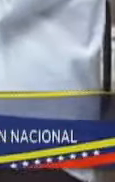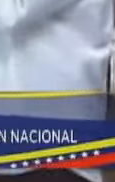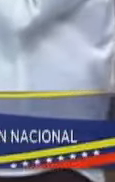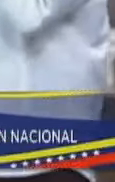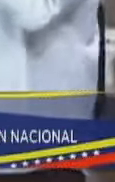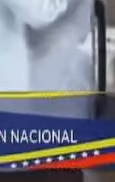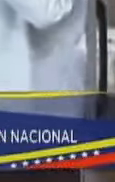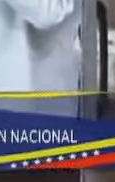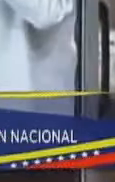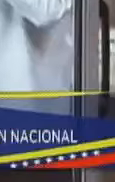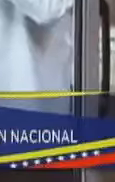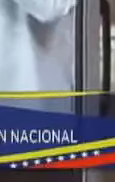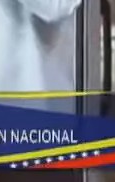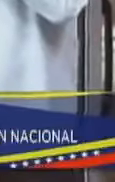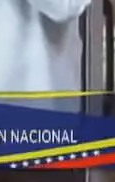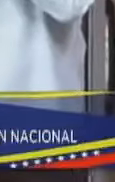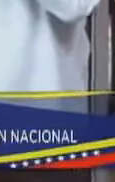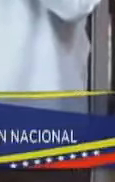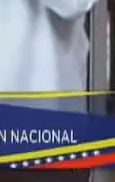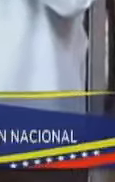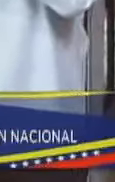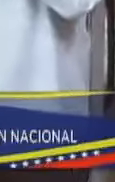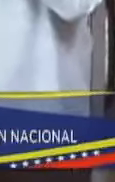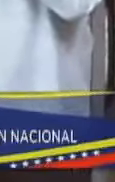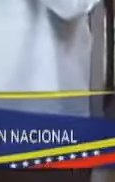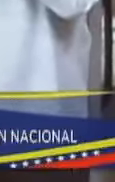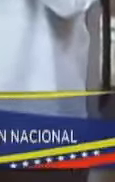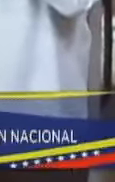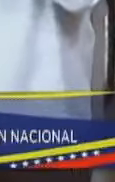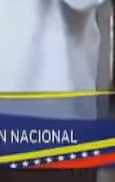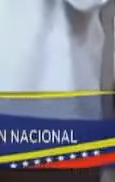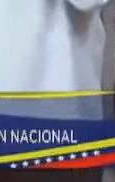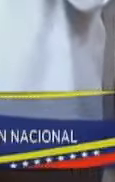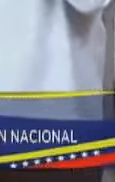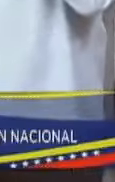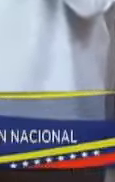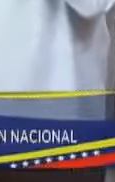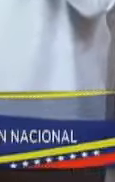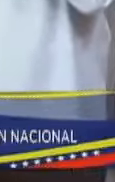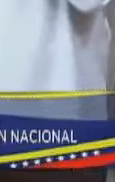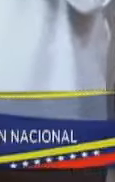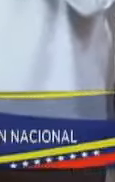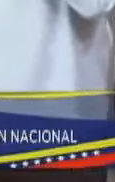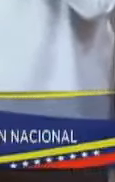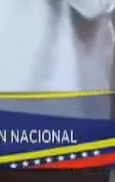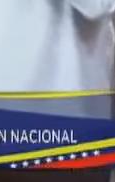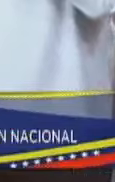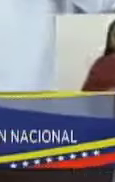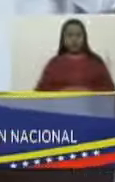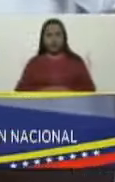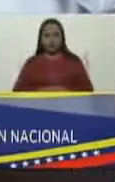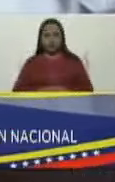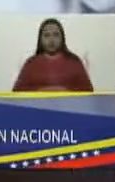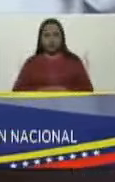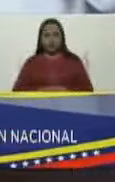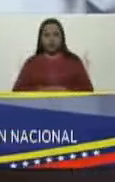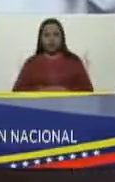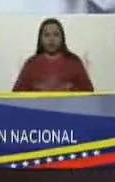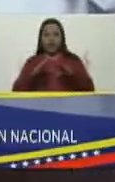abastecimiento. Que el mundo lo sepa. Venezuela lo logró producir y